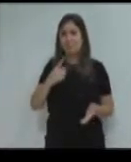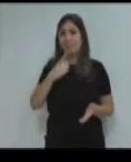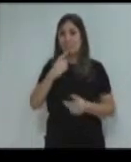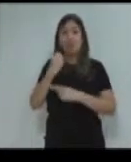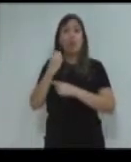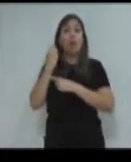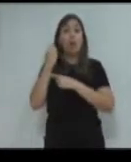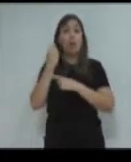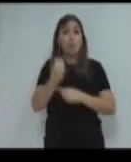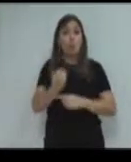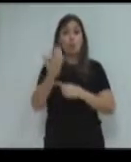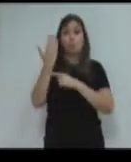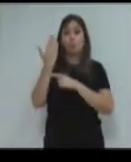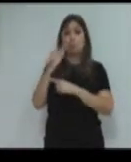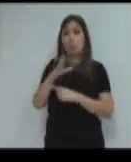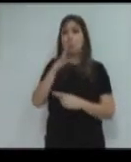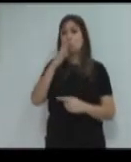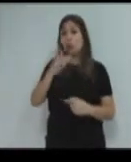apoyo al presentador.